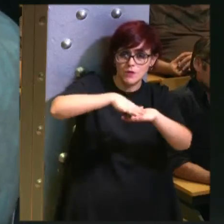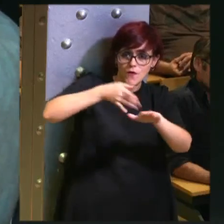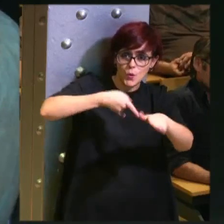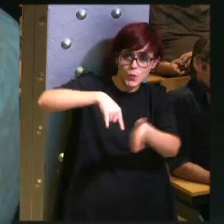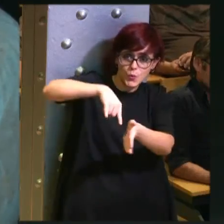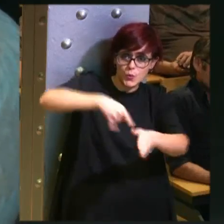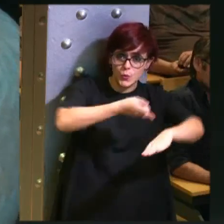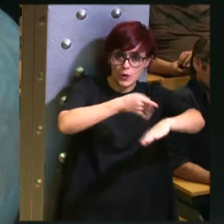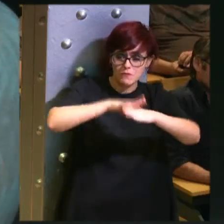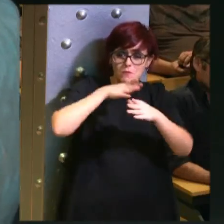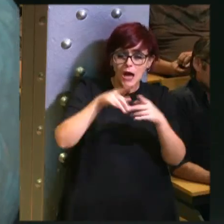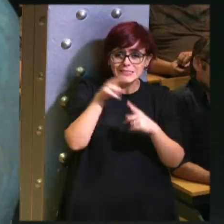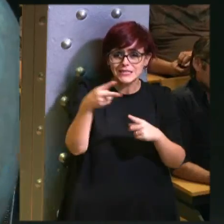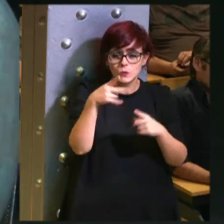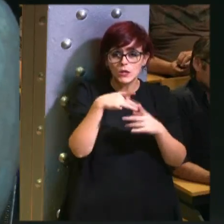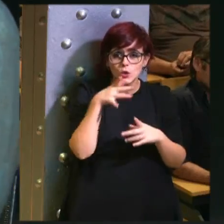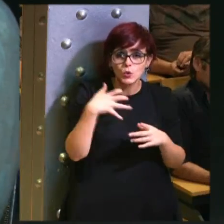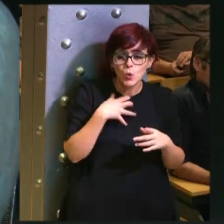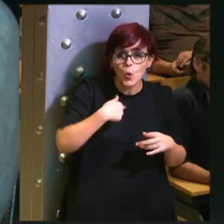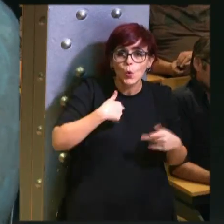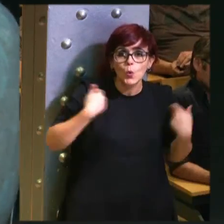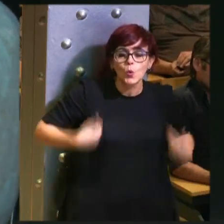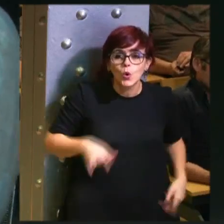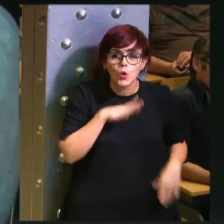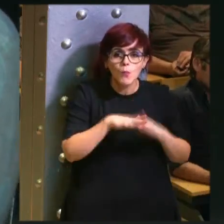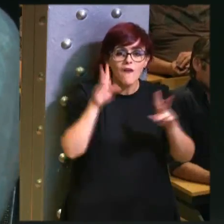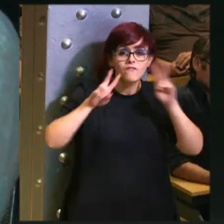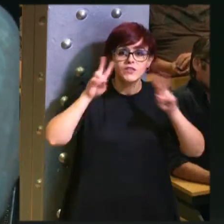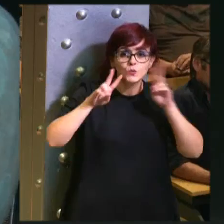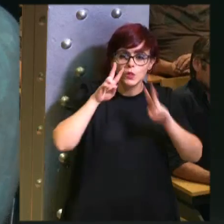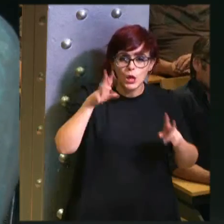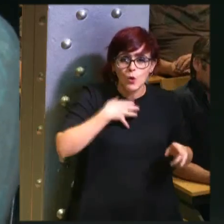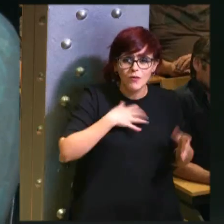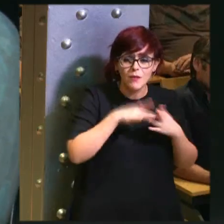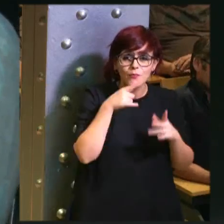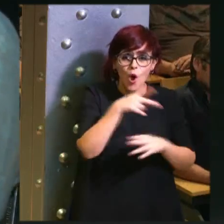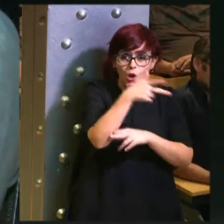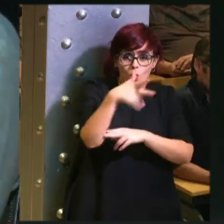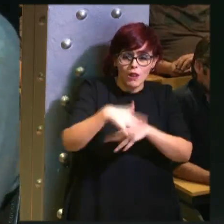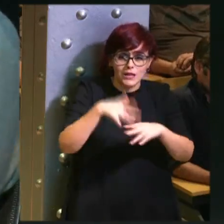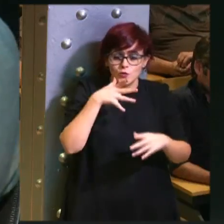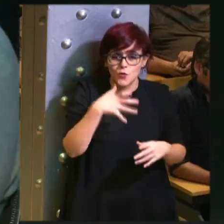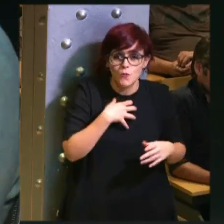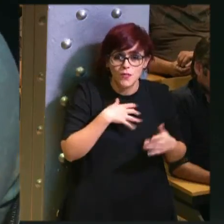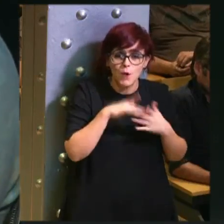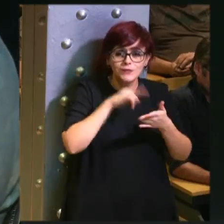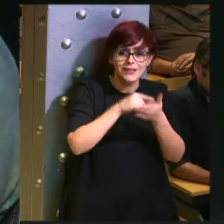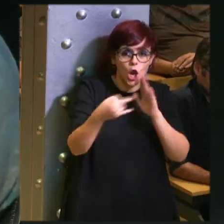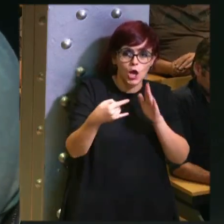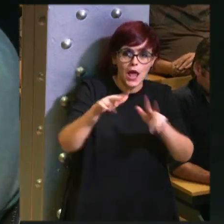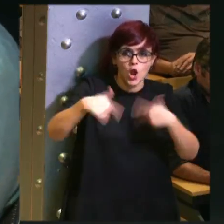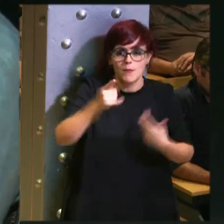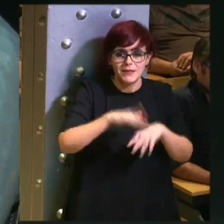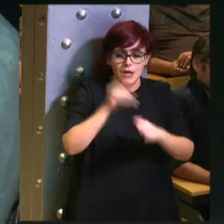por caminos secundarios. Y yo tenía que, de alguna manera, como no podemos visualizar después de haber rodado la toma, porque pues, la tecnología todavía no lo